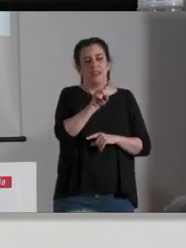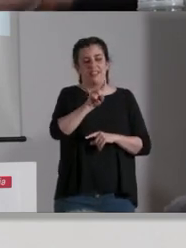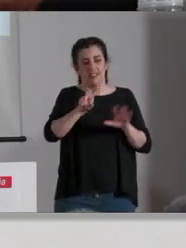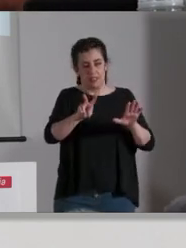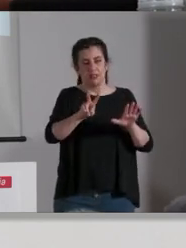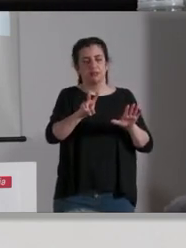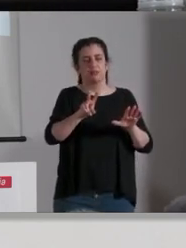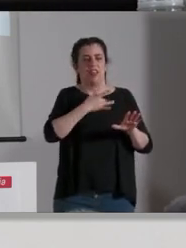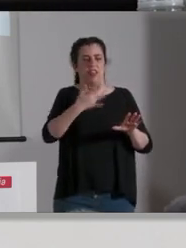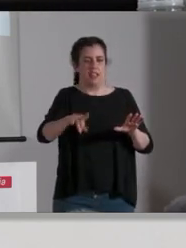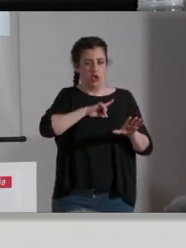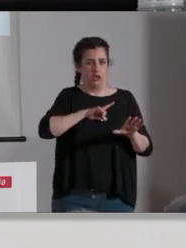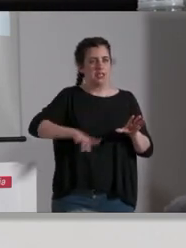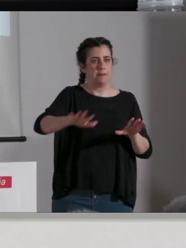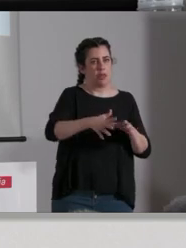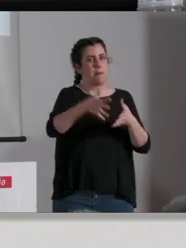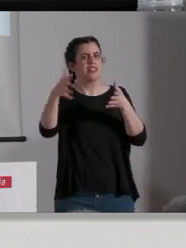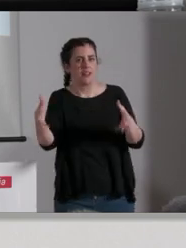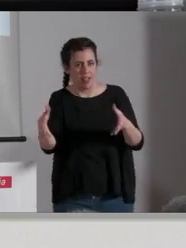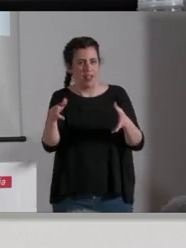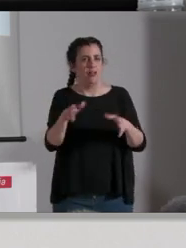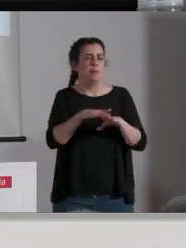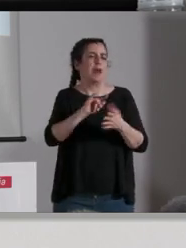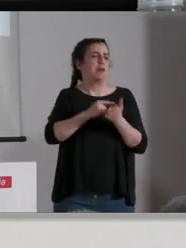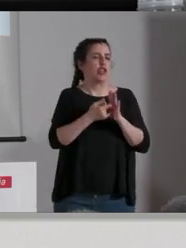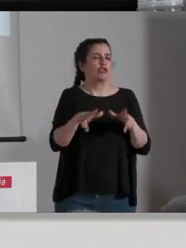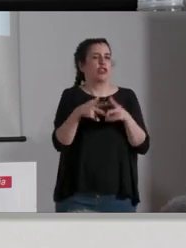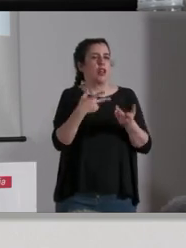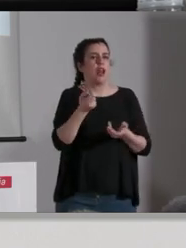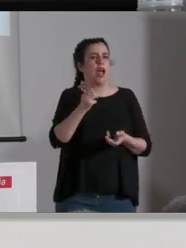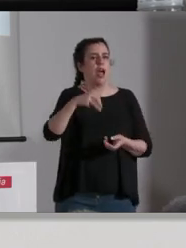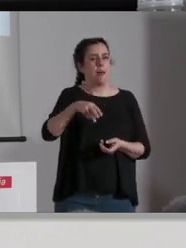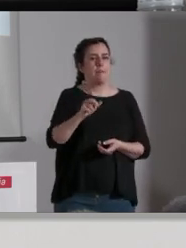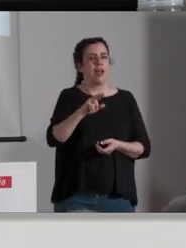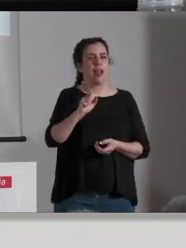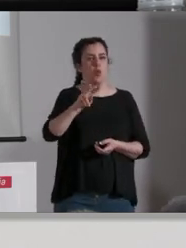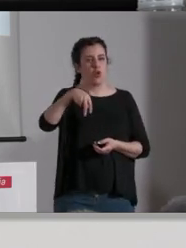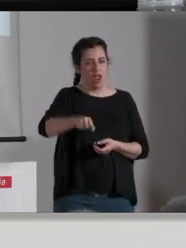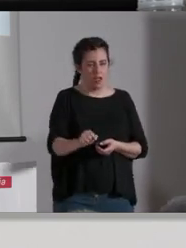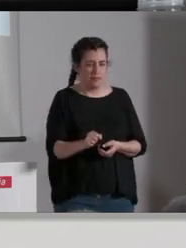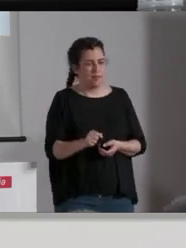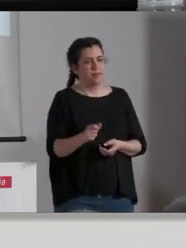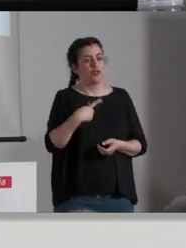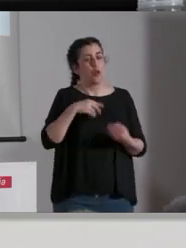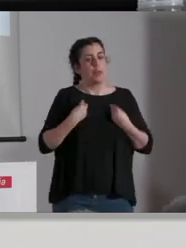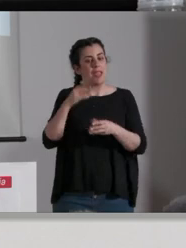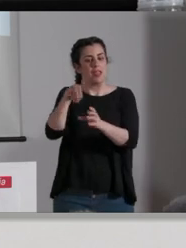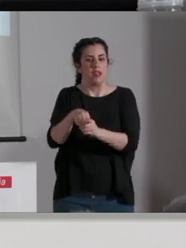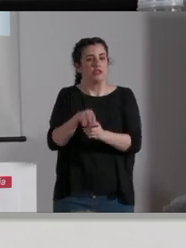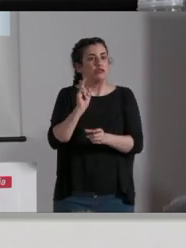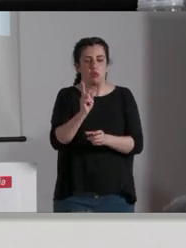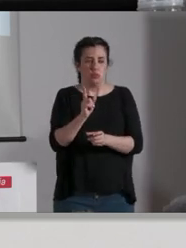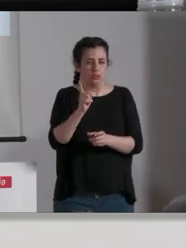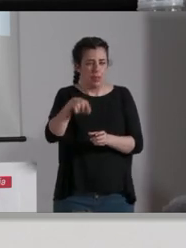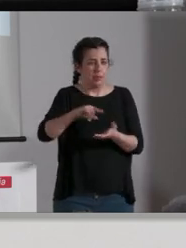del espacio más grande para llevar a cabo el proyecto social de Amarauna. En Amarauna no solo vivimos allí, sino que también tenemos un